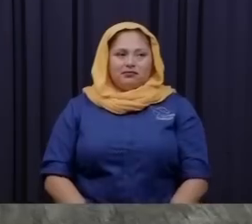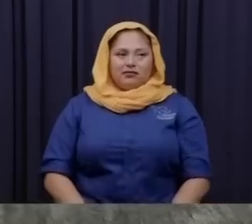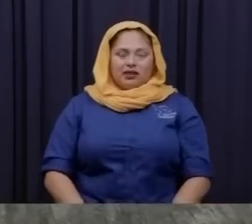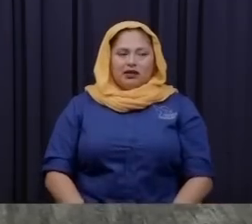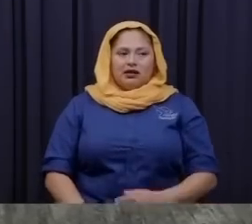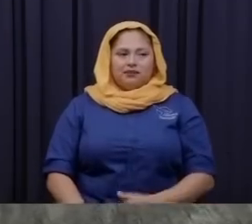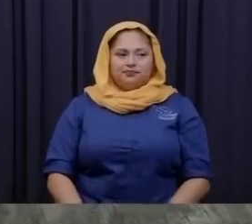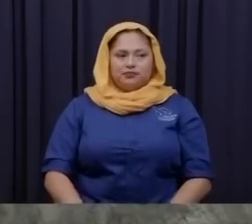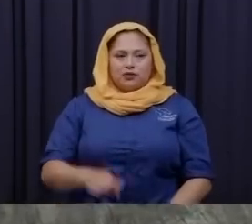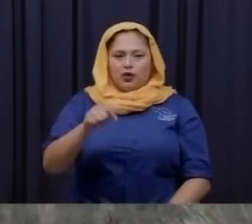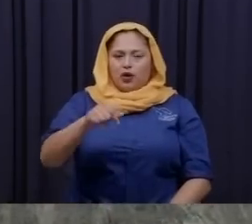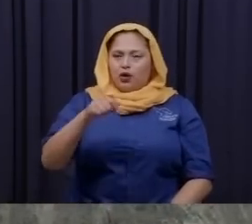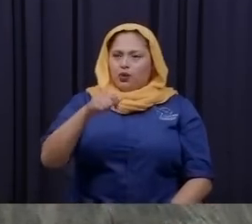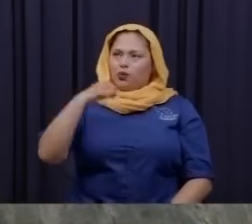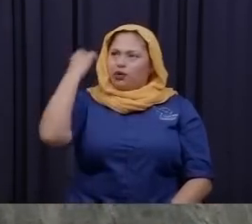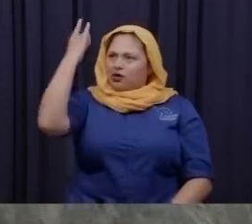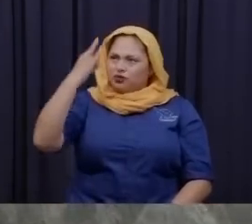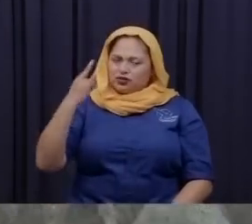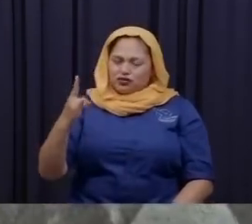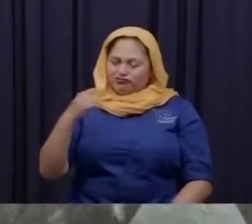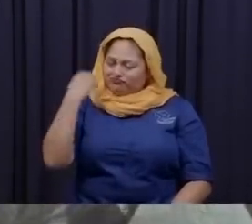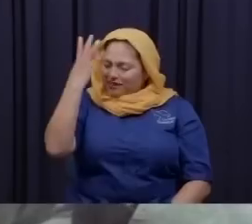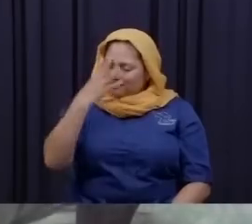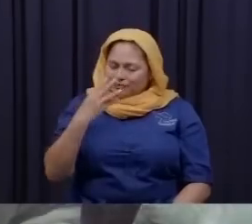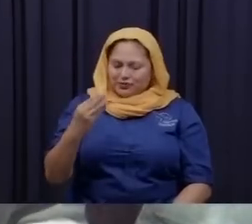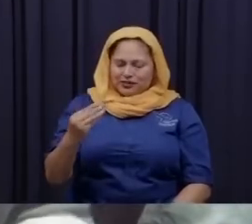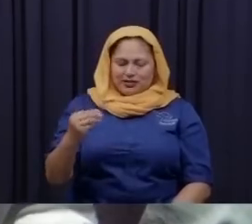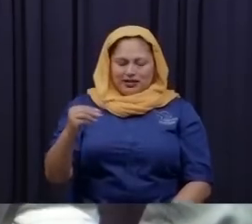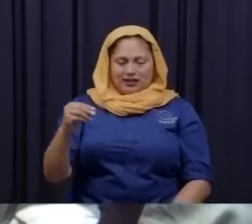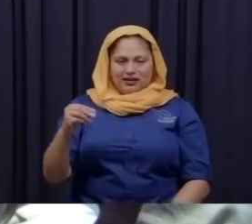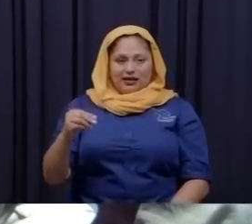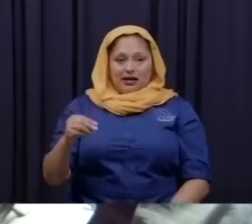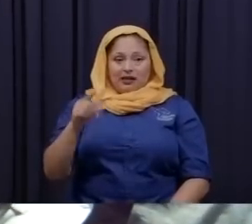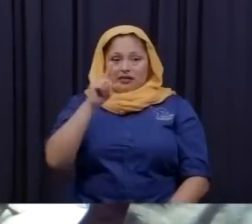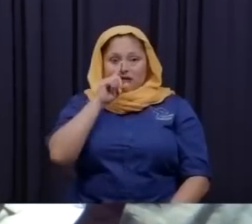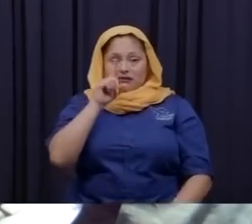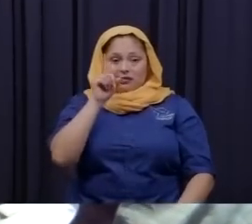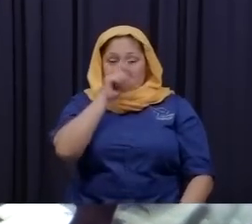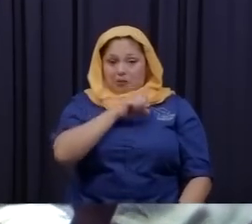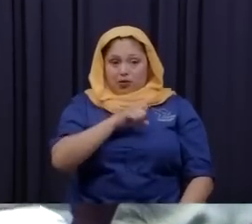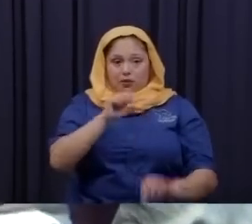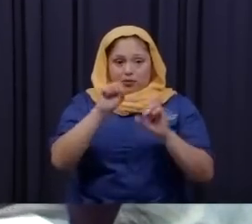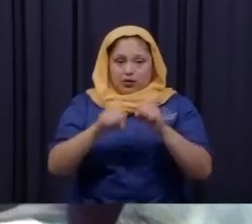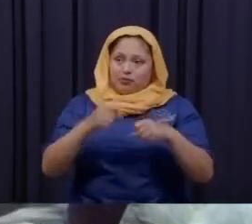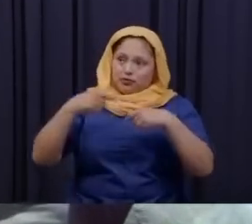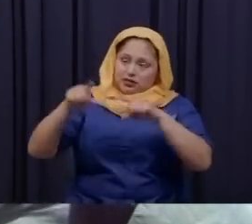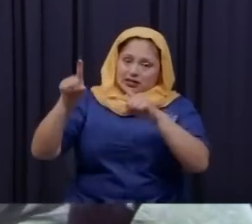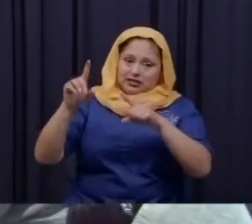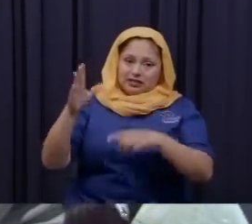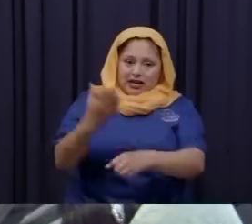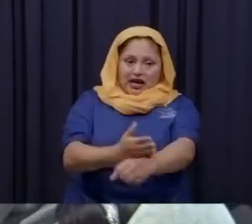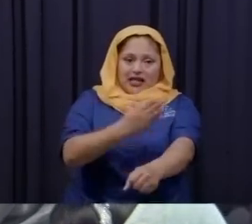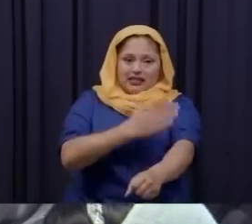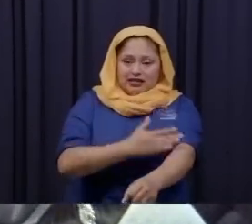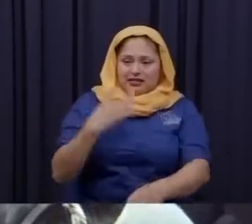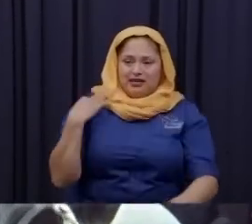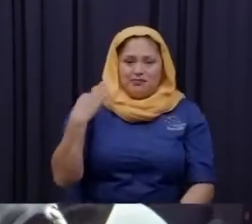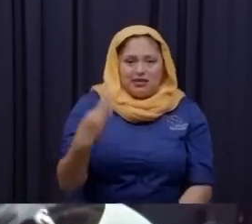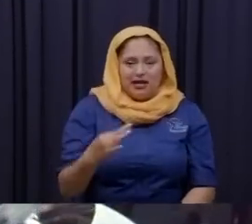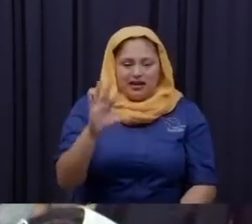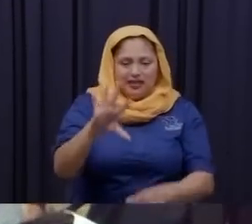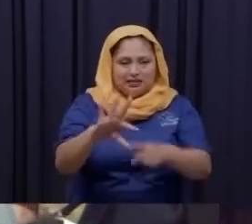Hay una unción tan deliciosa, hermano, pero también no nos podemos ir sin antes hacer la invitación especial para